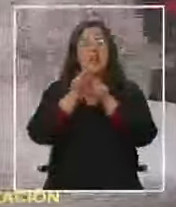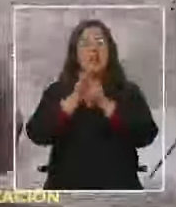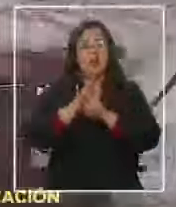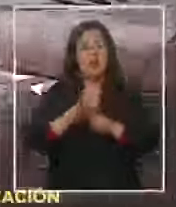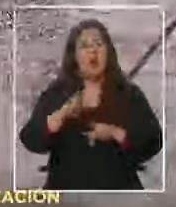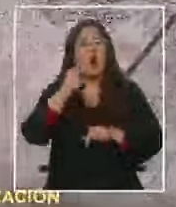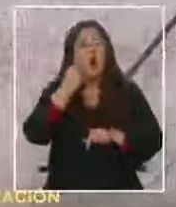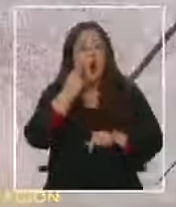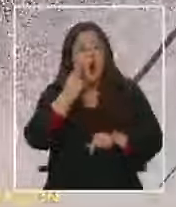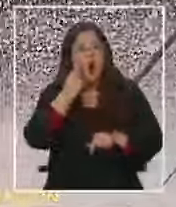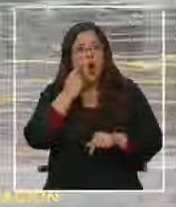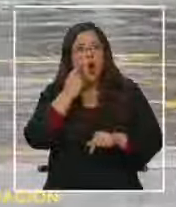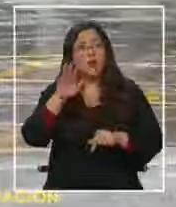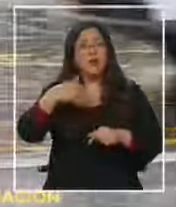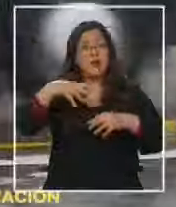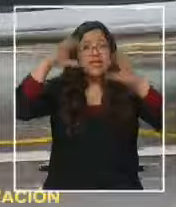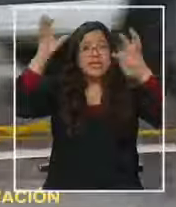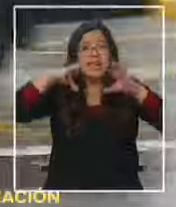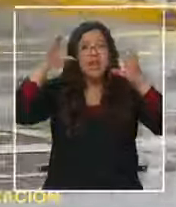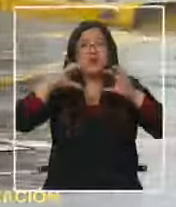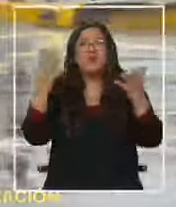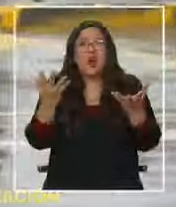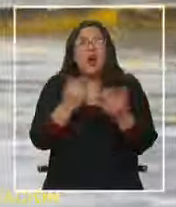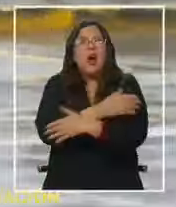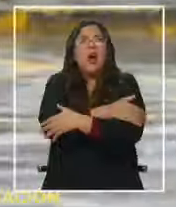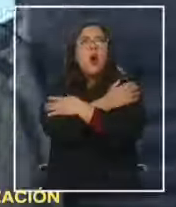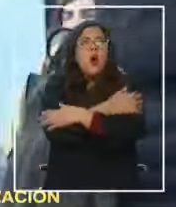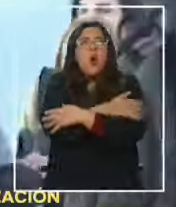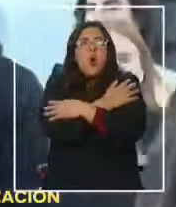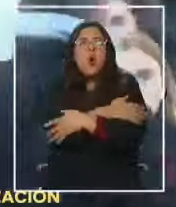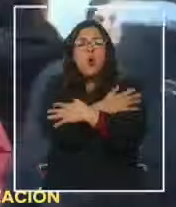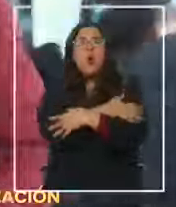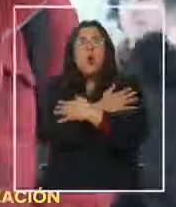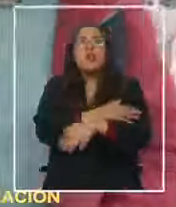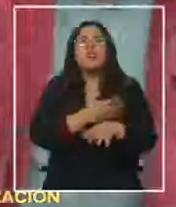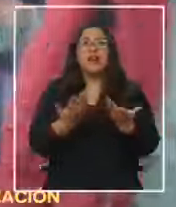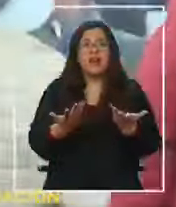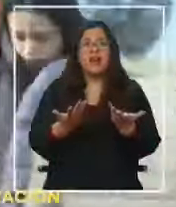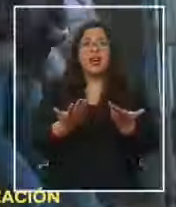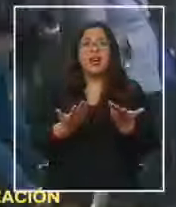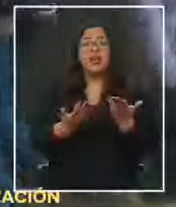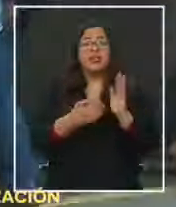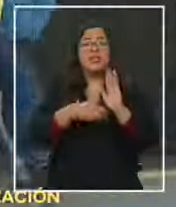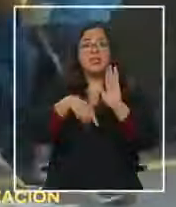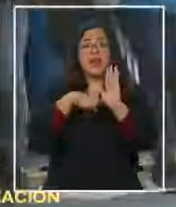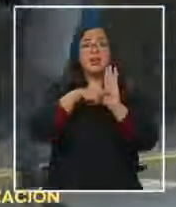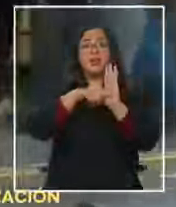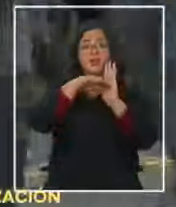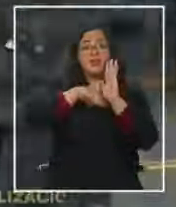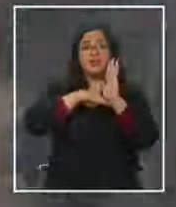Pero ojo, porque después de la lluvia llega el frío y ya se anunciaron grados bajo cero.